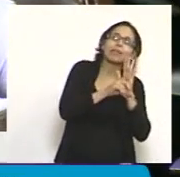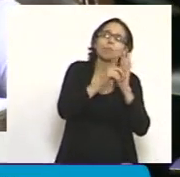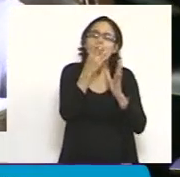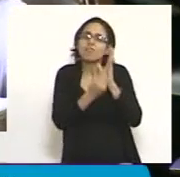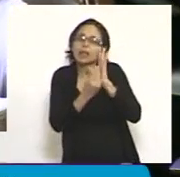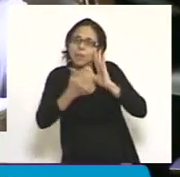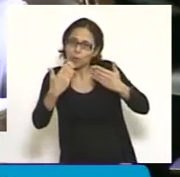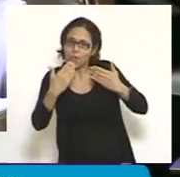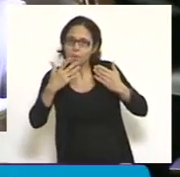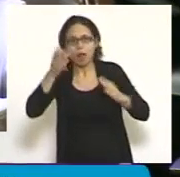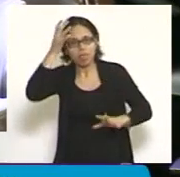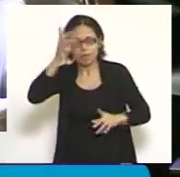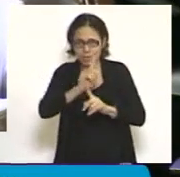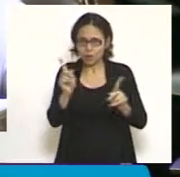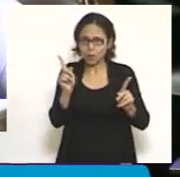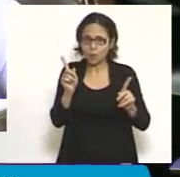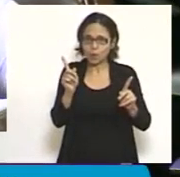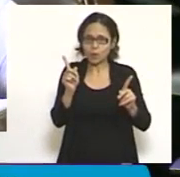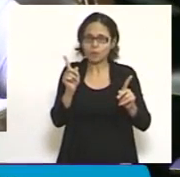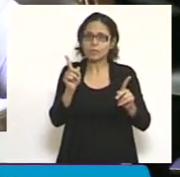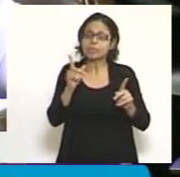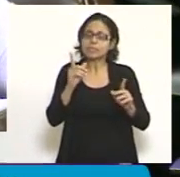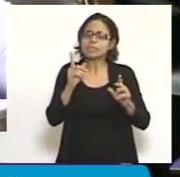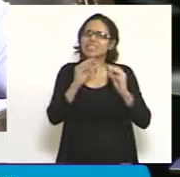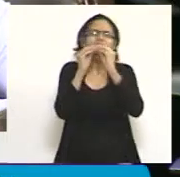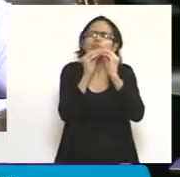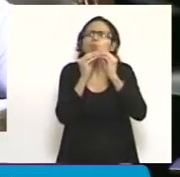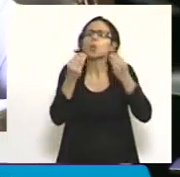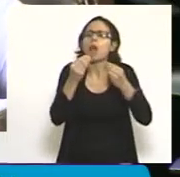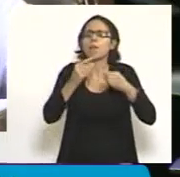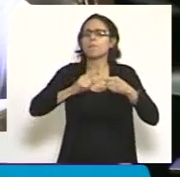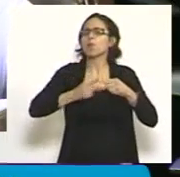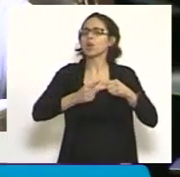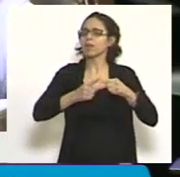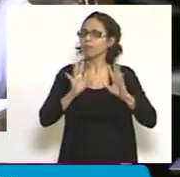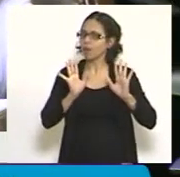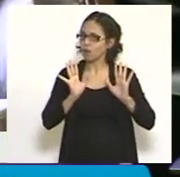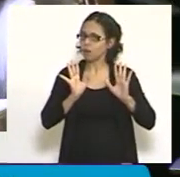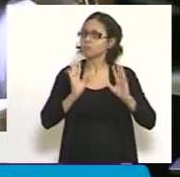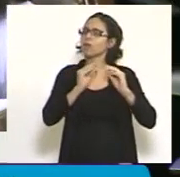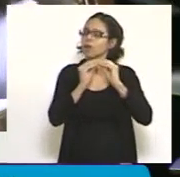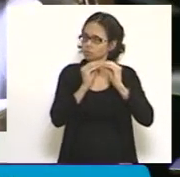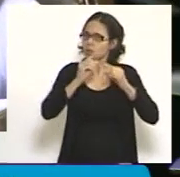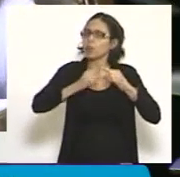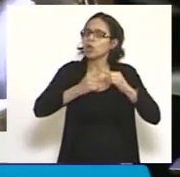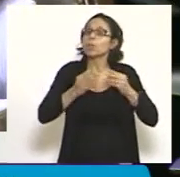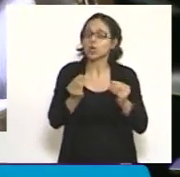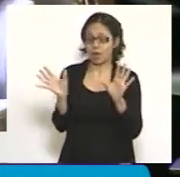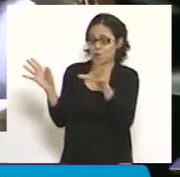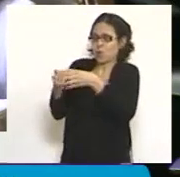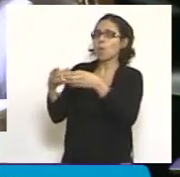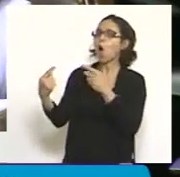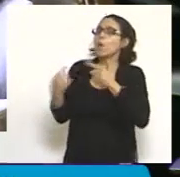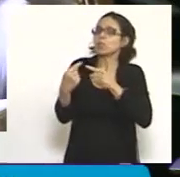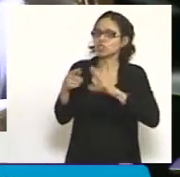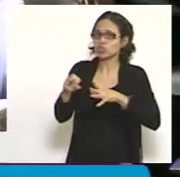desacuerdo. La cuestión es política. La cuestión es política porque una oposición que no